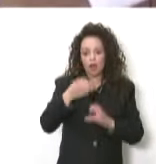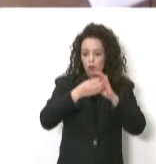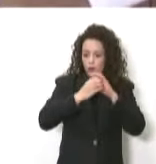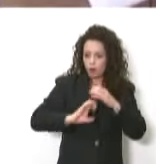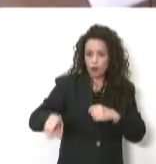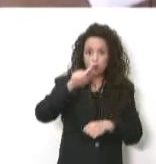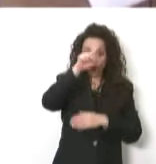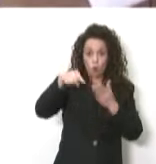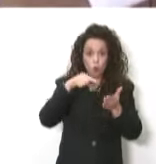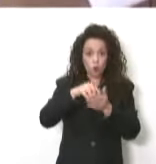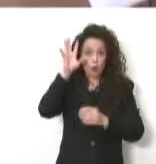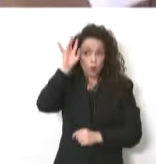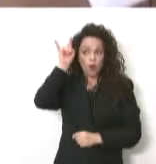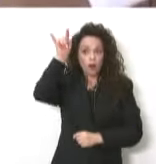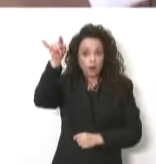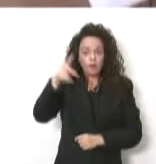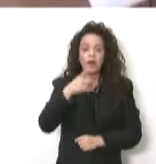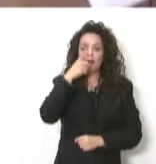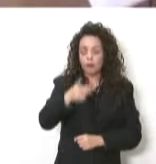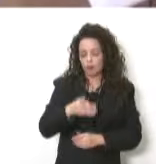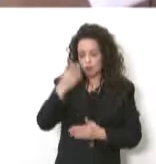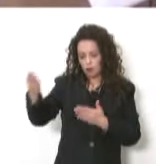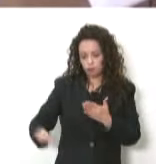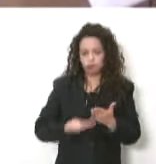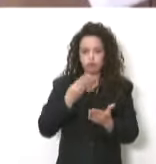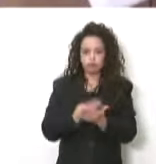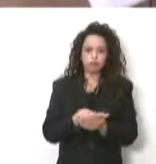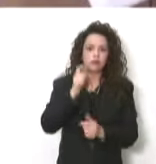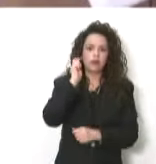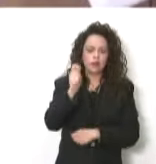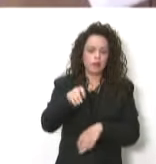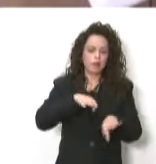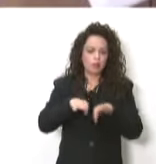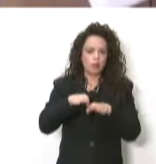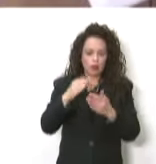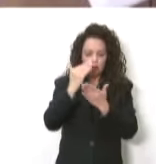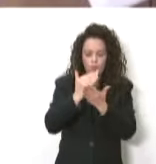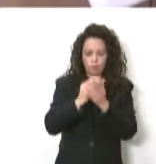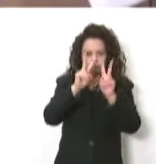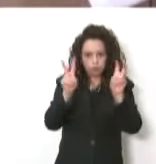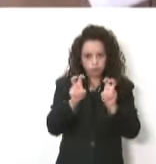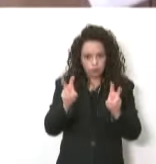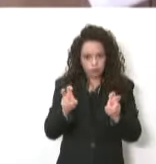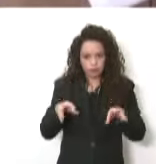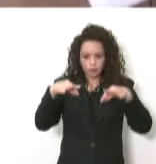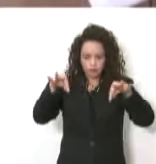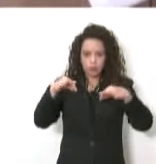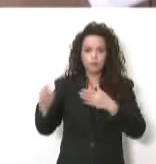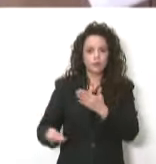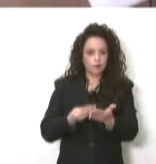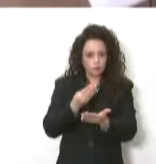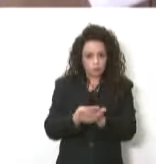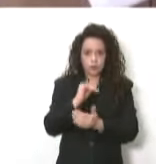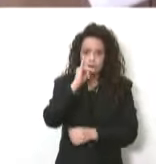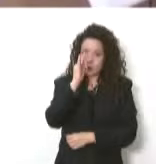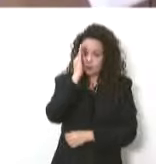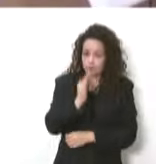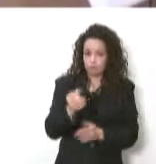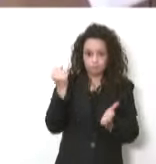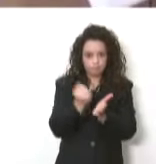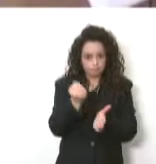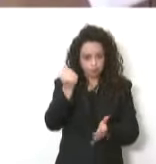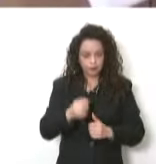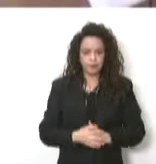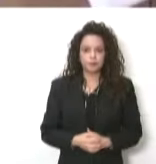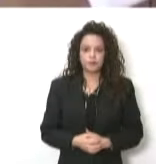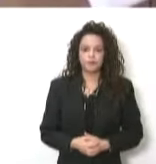Cuernavaca, y que anexaría copia de la minuta de trabajo, así como de su aceptación. Para resolver el fondo del asunto,